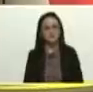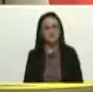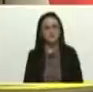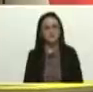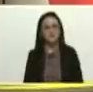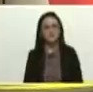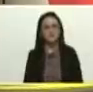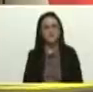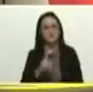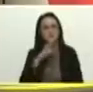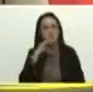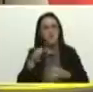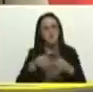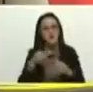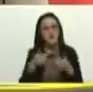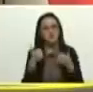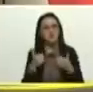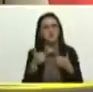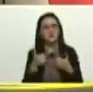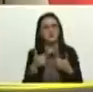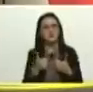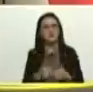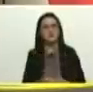Hay que explicar bien